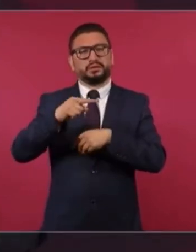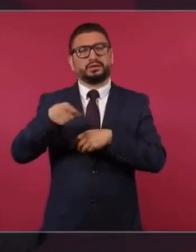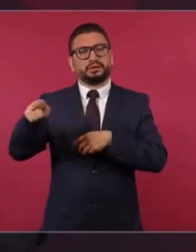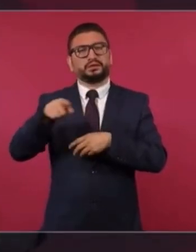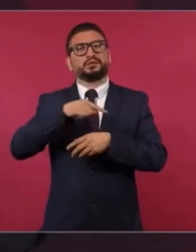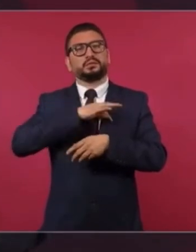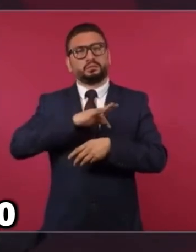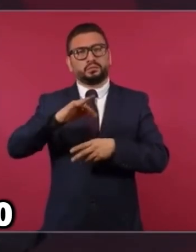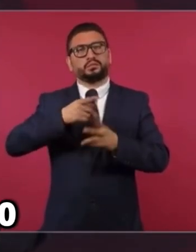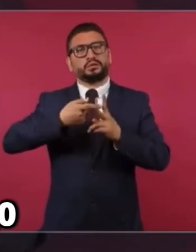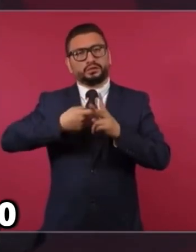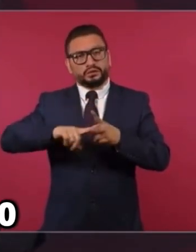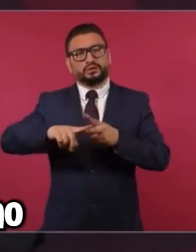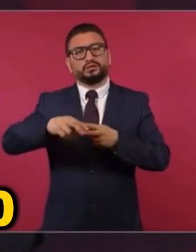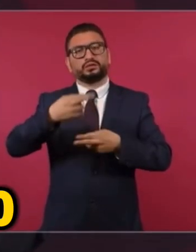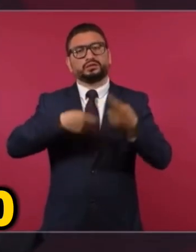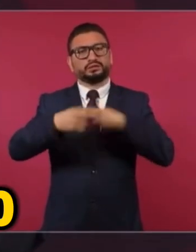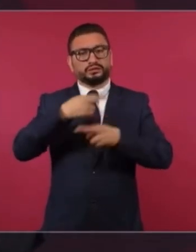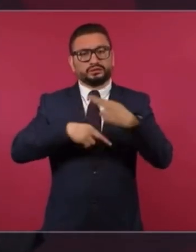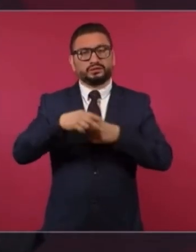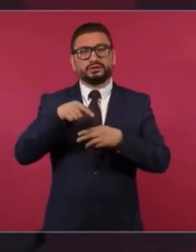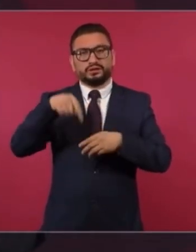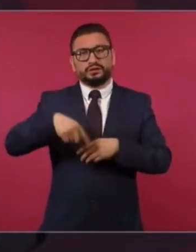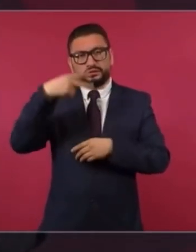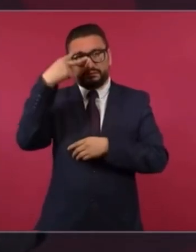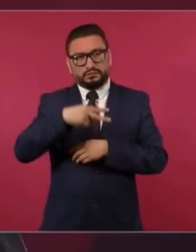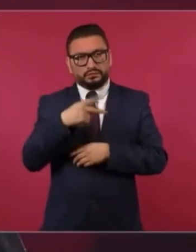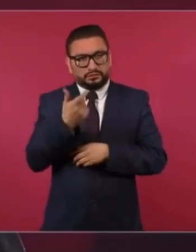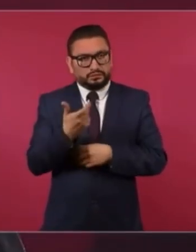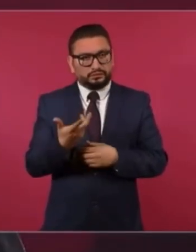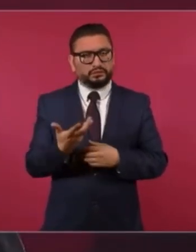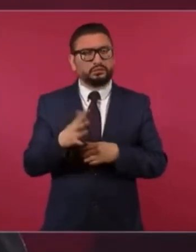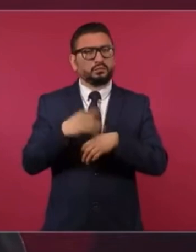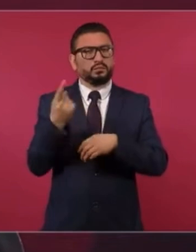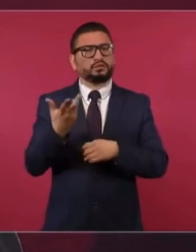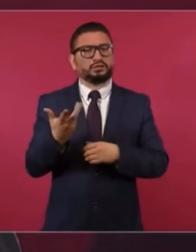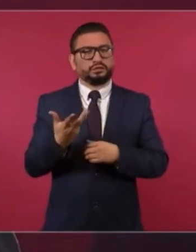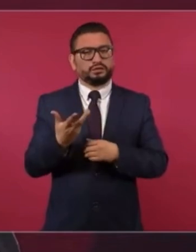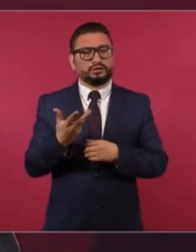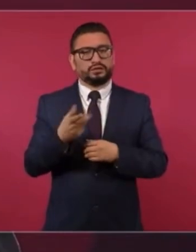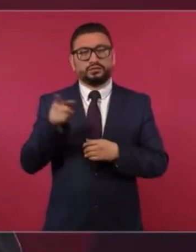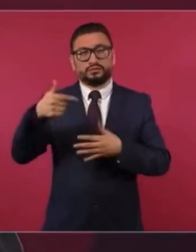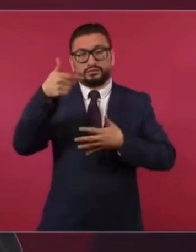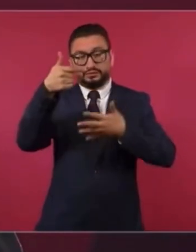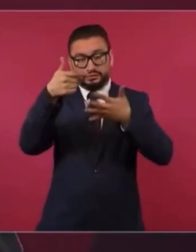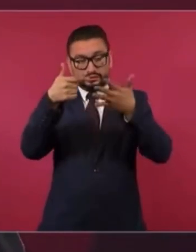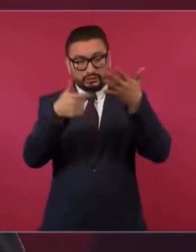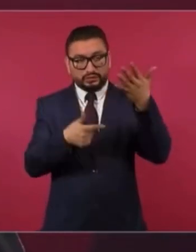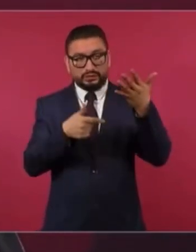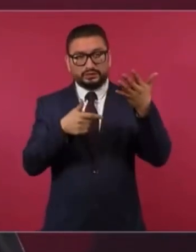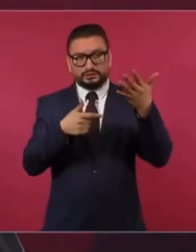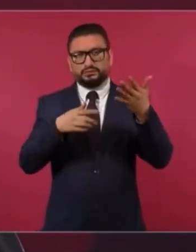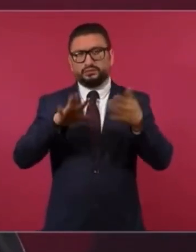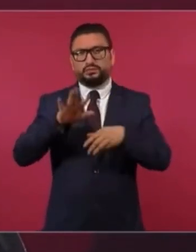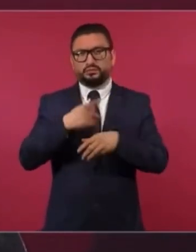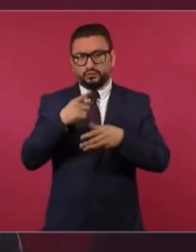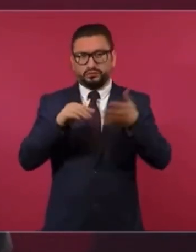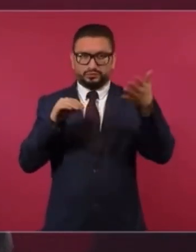operar en el sistema financiero mexicano, porque estaba en esa lista por disposición de la